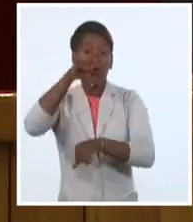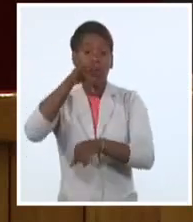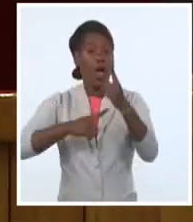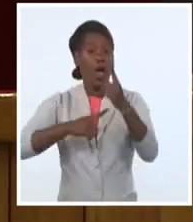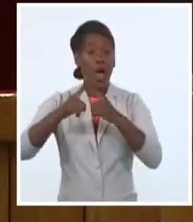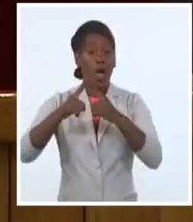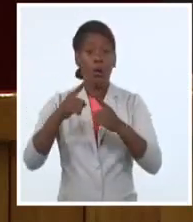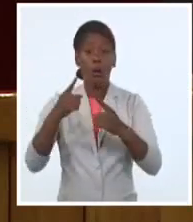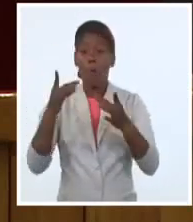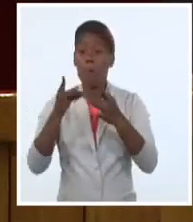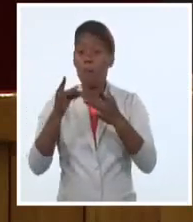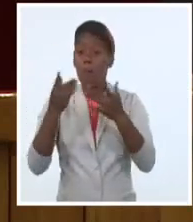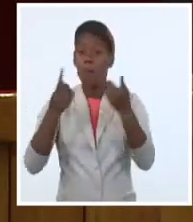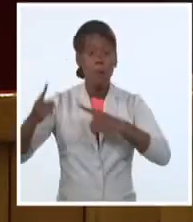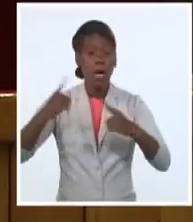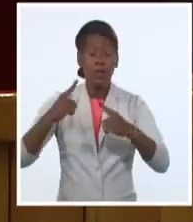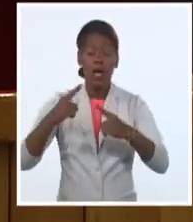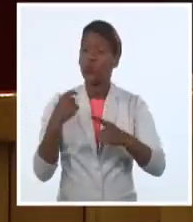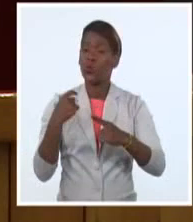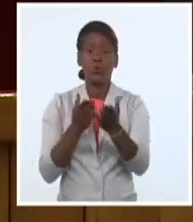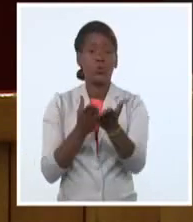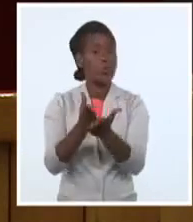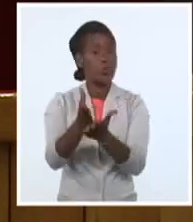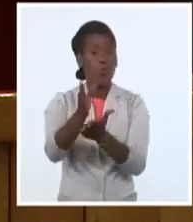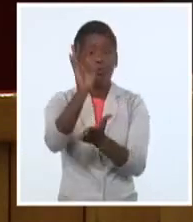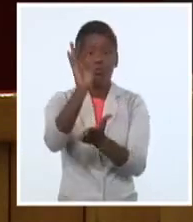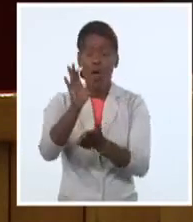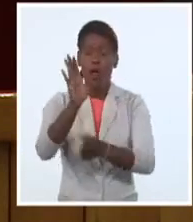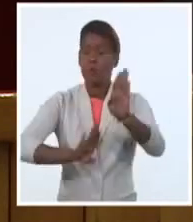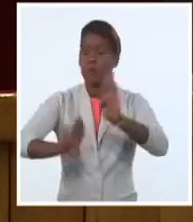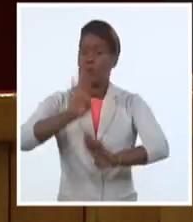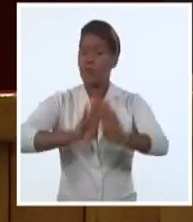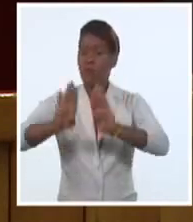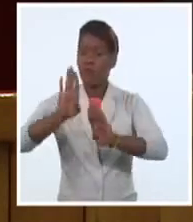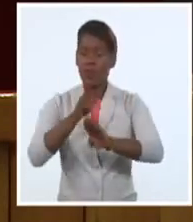enfrentar el riesgo. Hagamos el éxito perdurable.